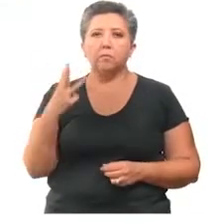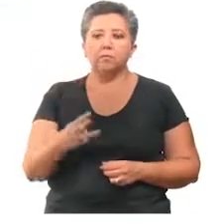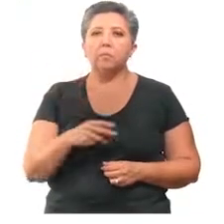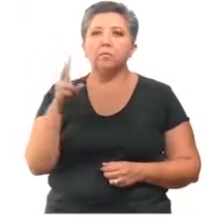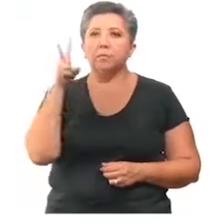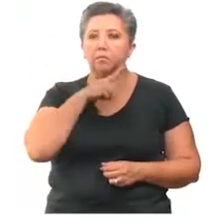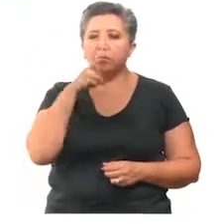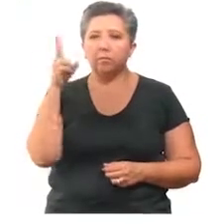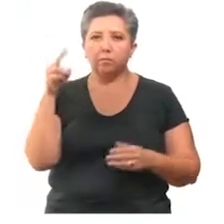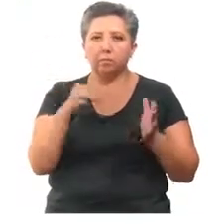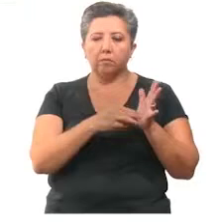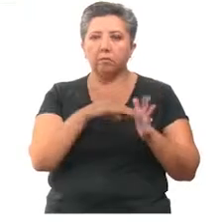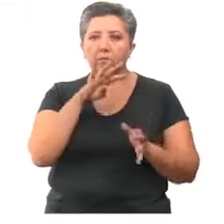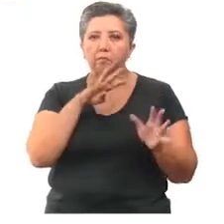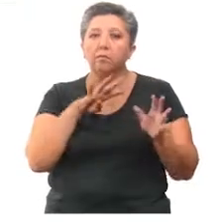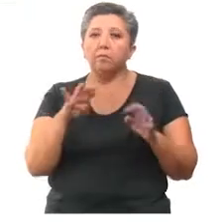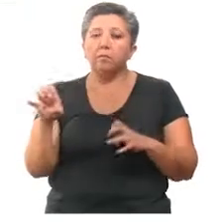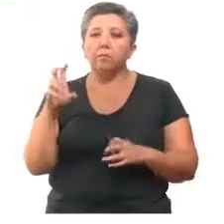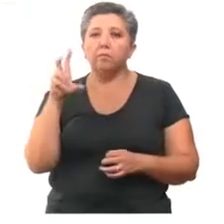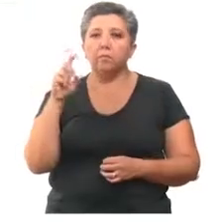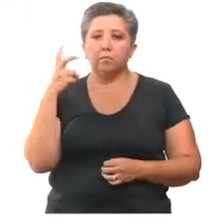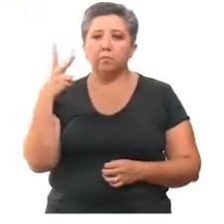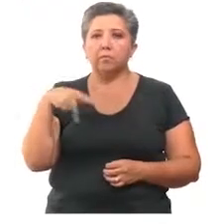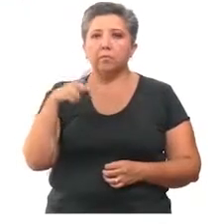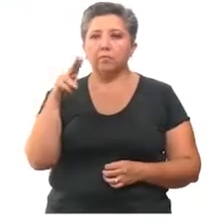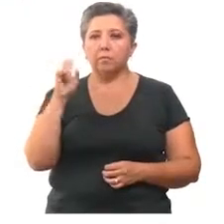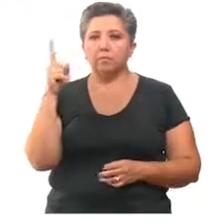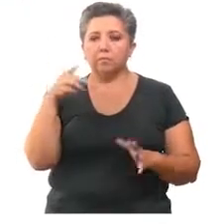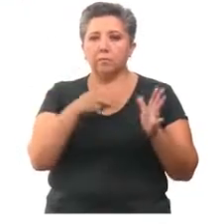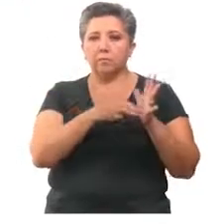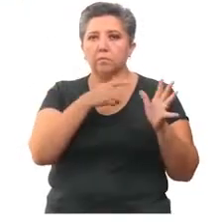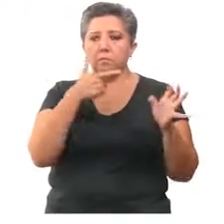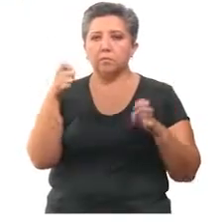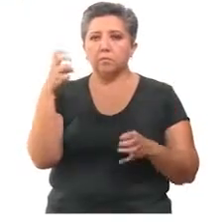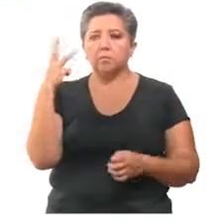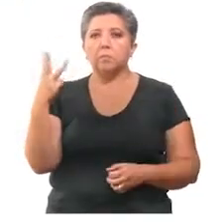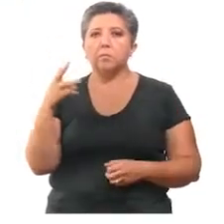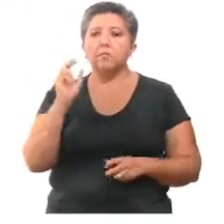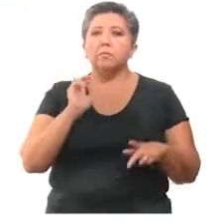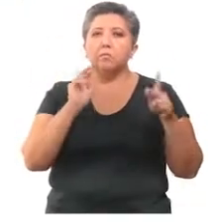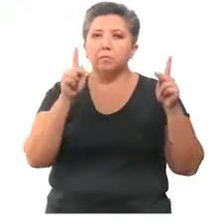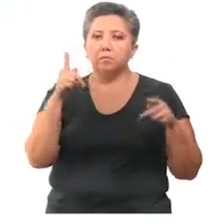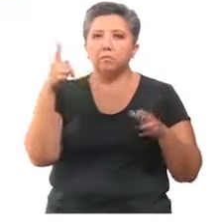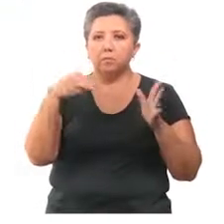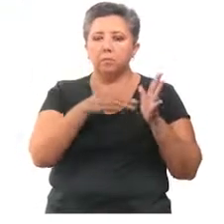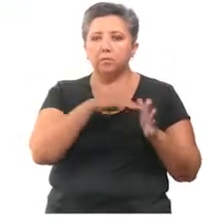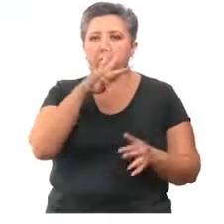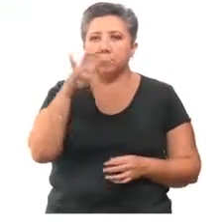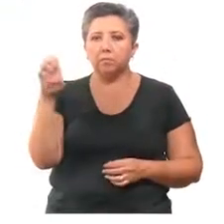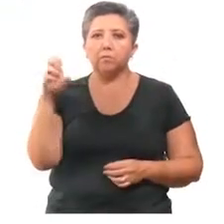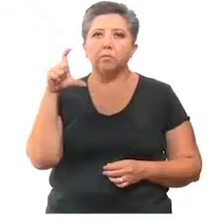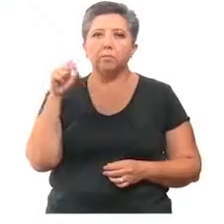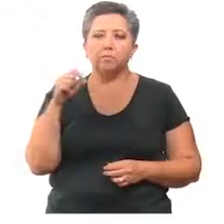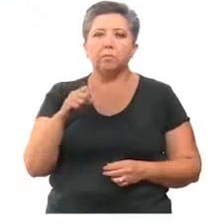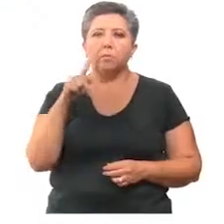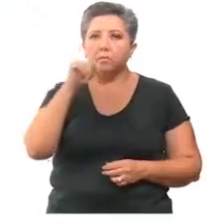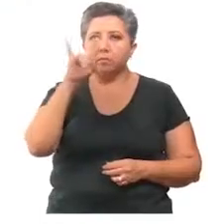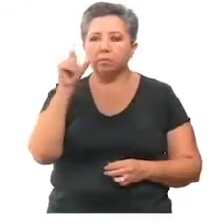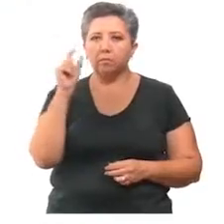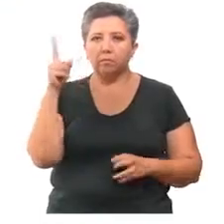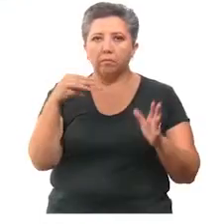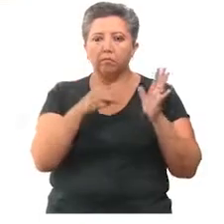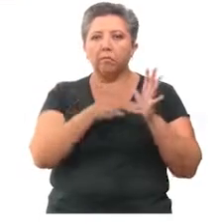31.453, Valladolid 2.932, Canacín 1.703, Progreso 1.420,